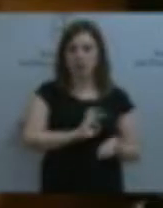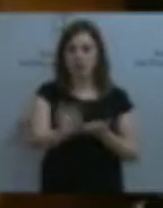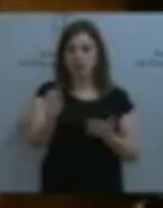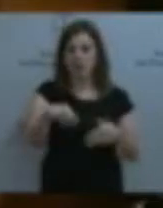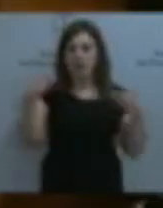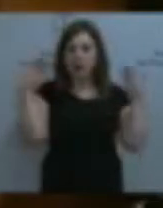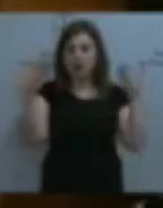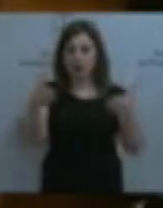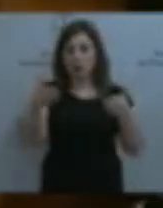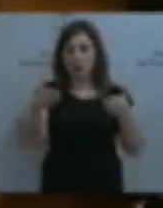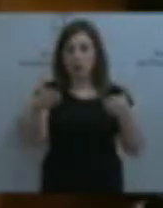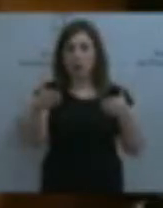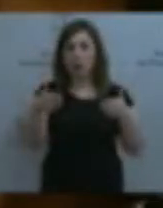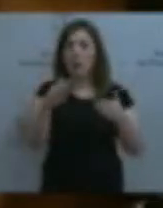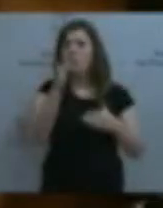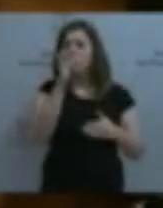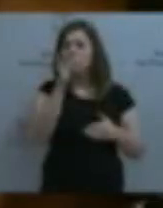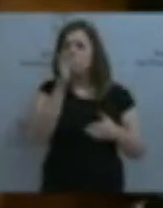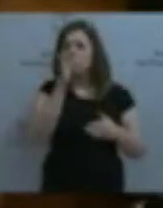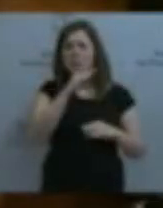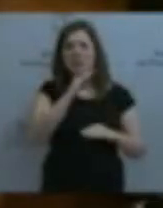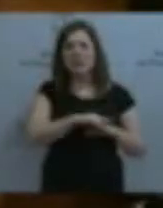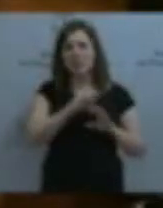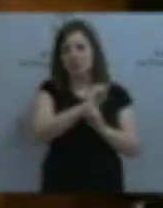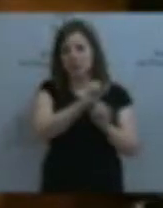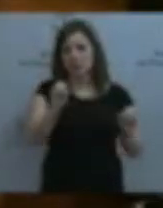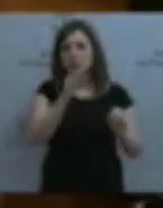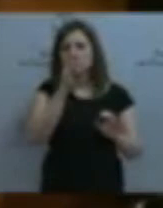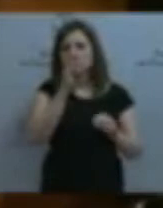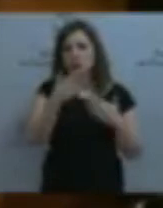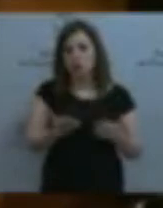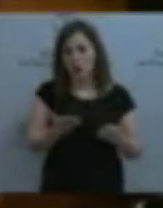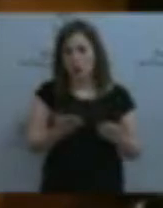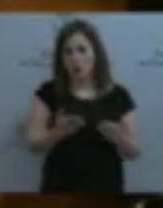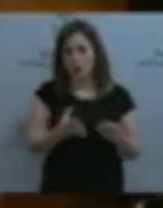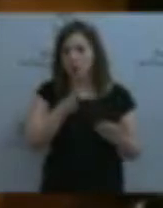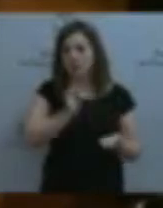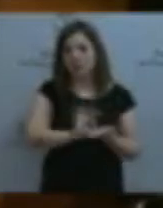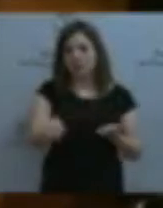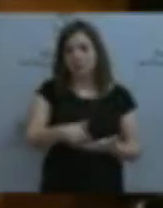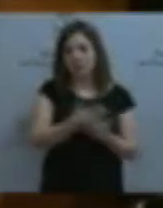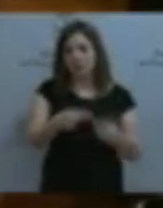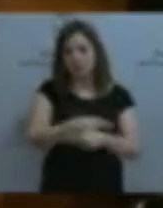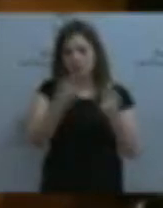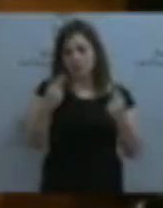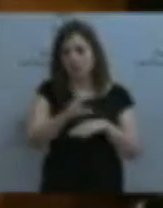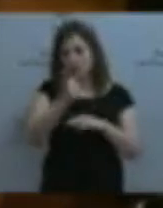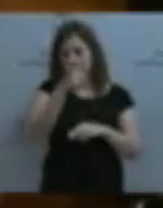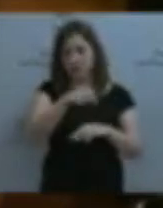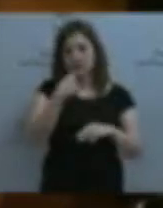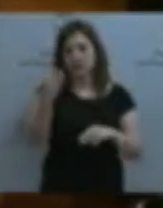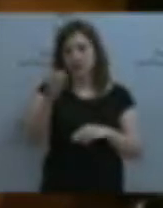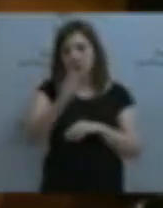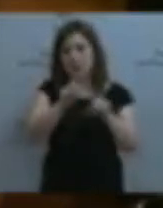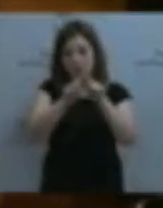atención no cumple con ninguna de sus promesas. ¿Cuáles eran las promesas que permitieron denostar los servicios públicos, señor consejero? Se decía que las